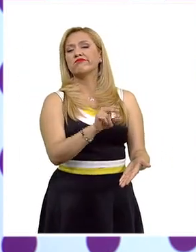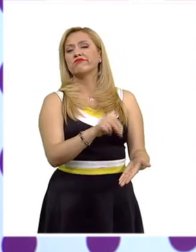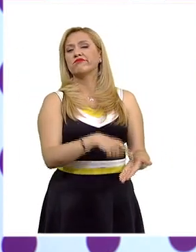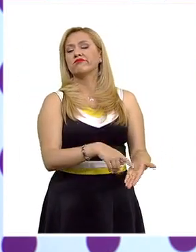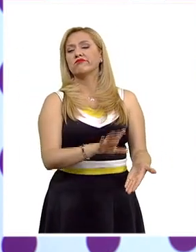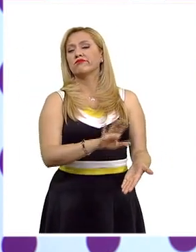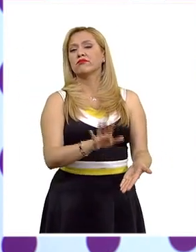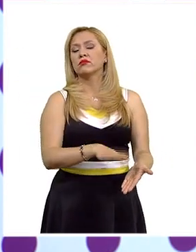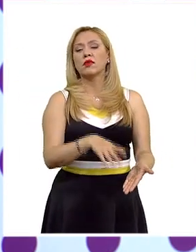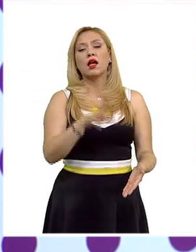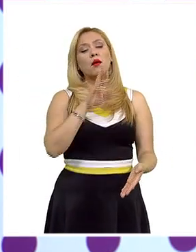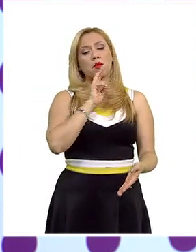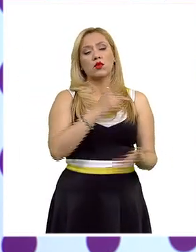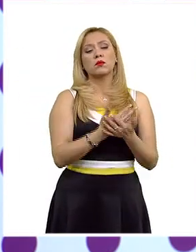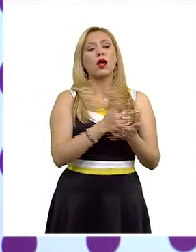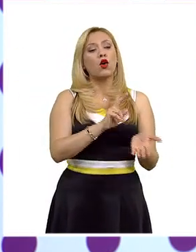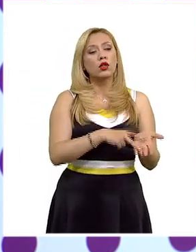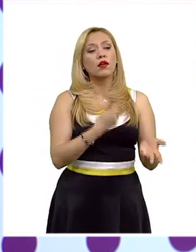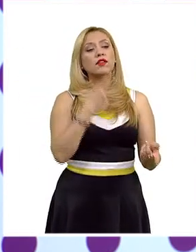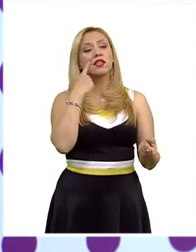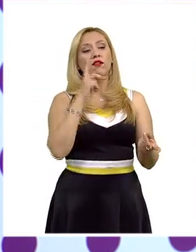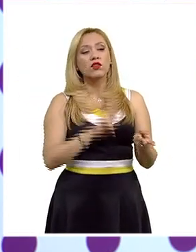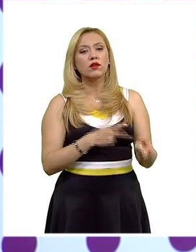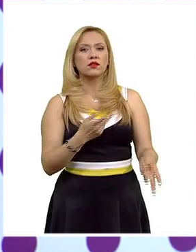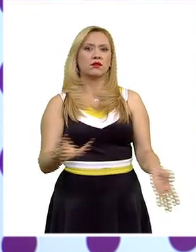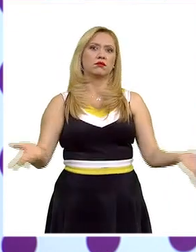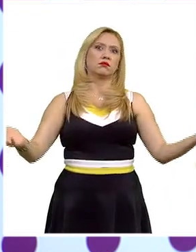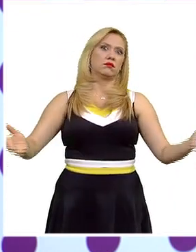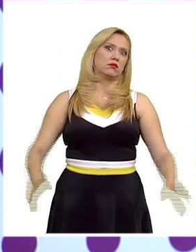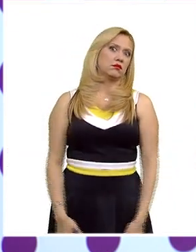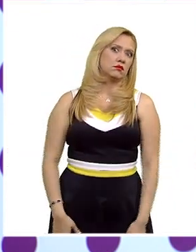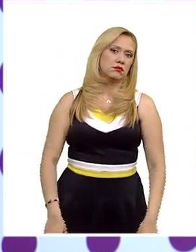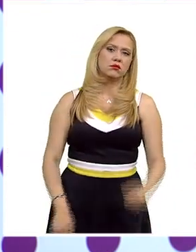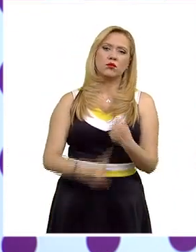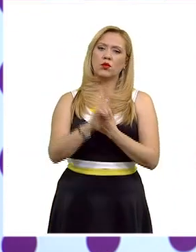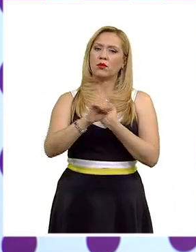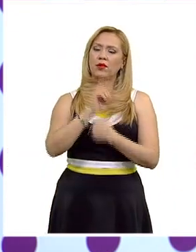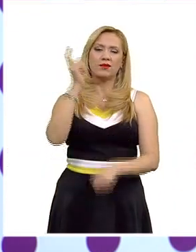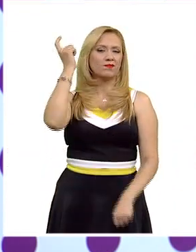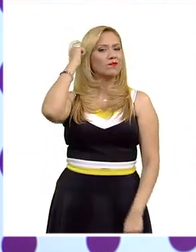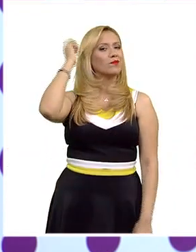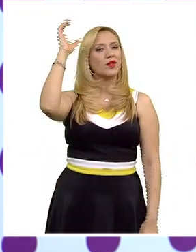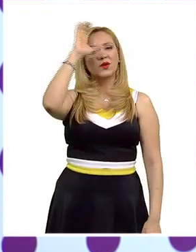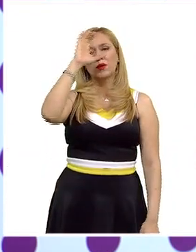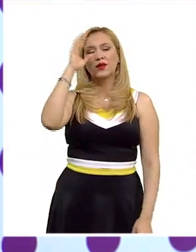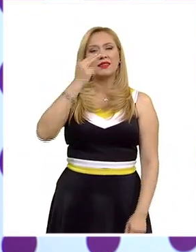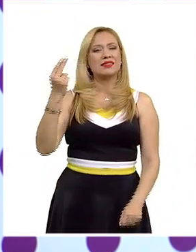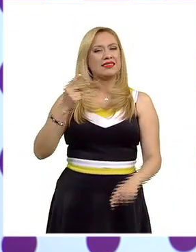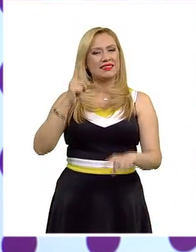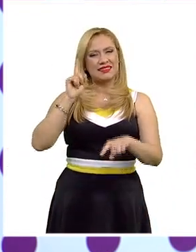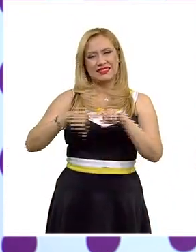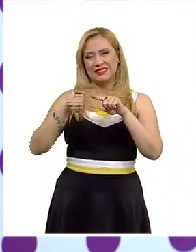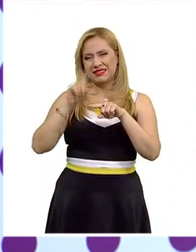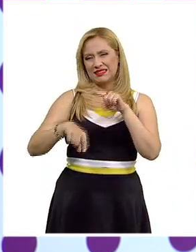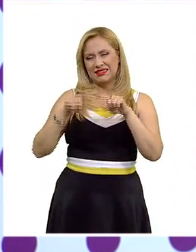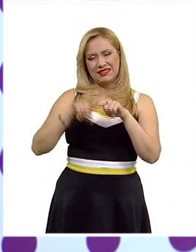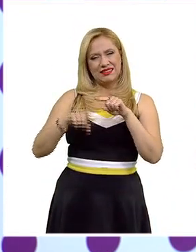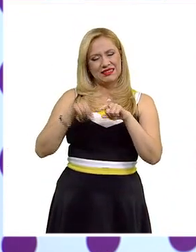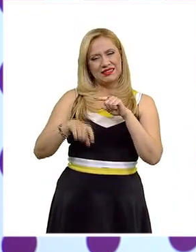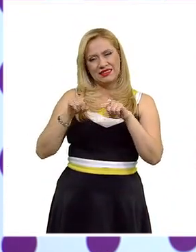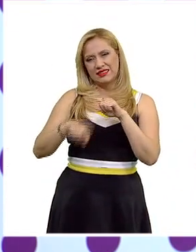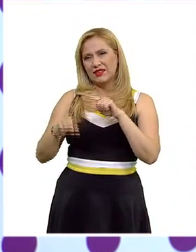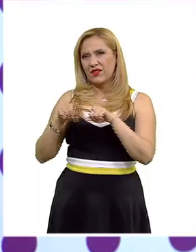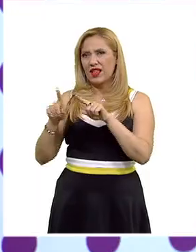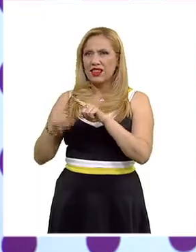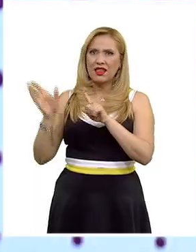Creo que este problema, como bien decía Raquel, es un problema cultural que se tiene que desmantelar desde muchos frentes.